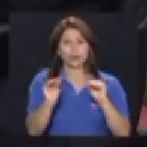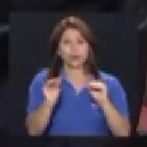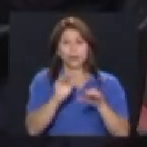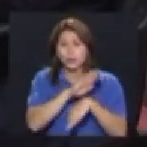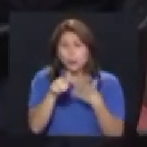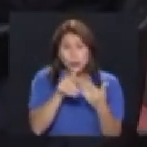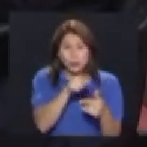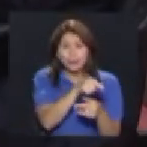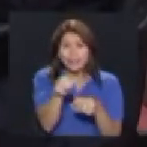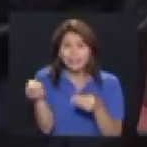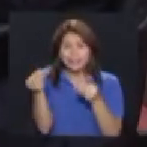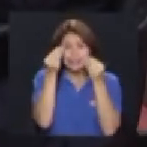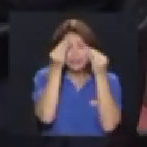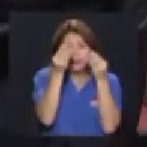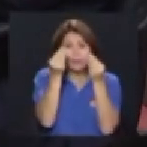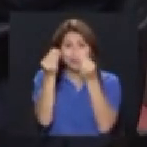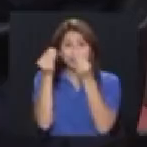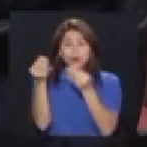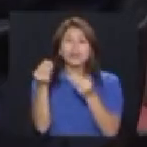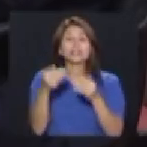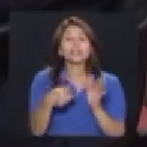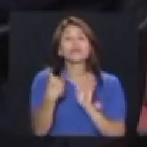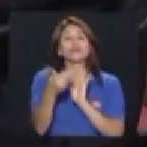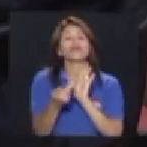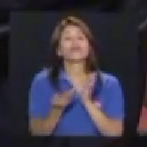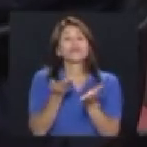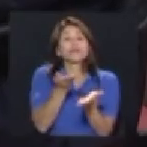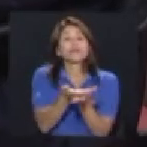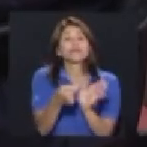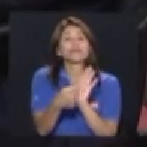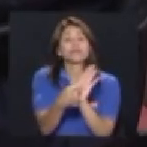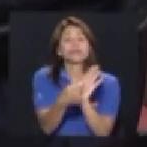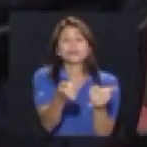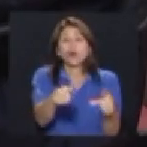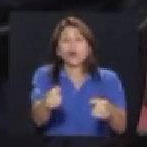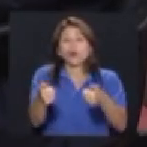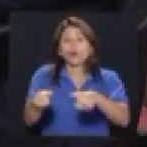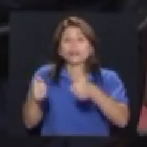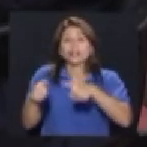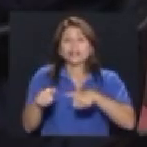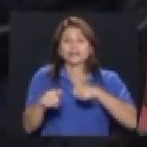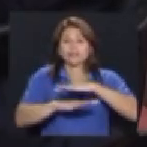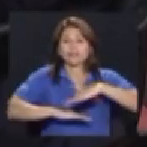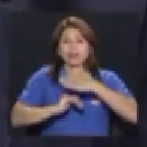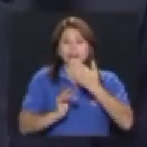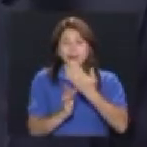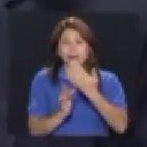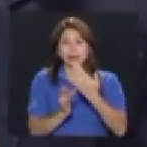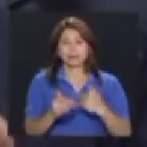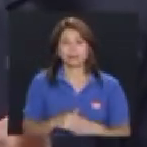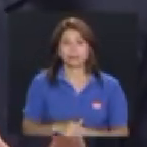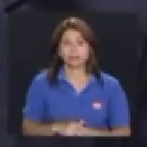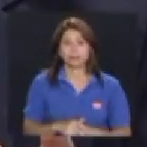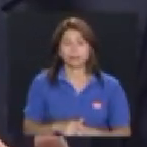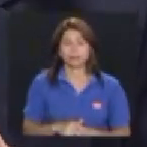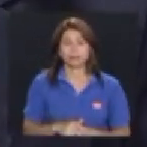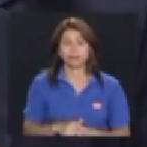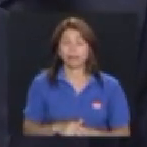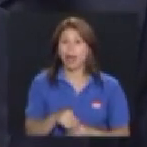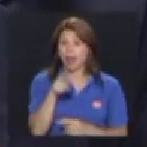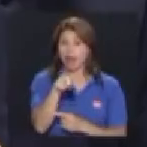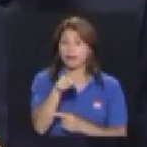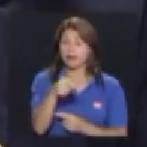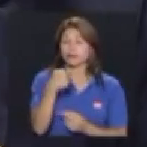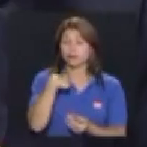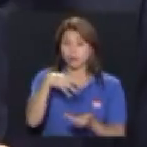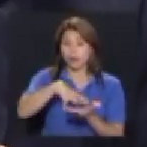a un proceso de concertación. Fueron como bases técnicas para la concertación. Ahí